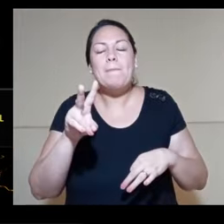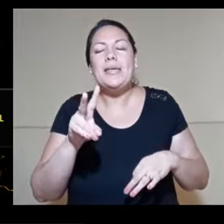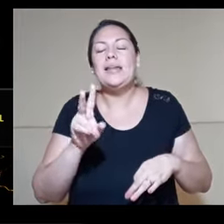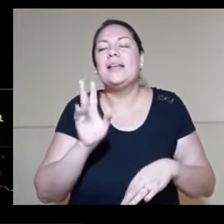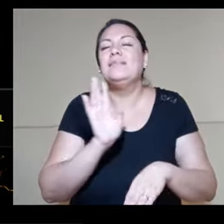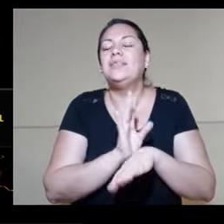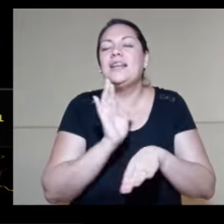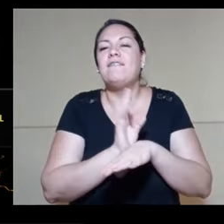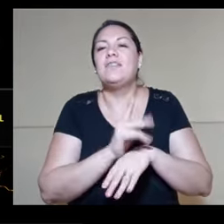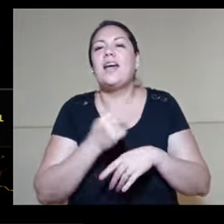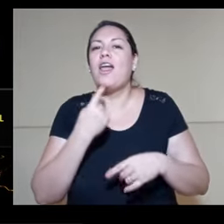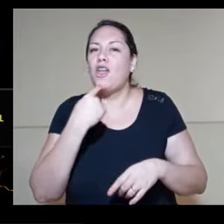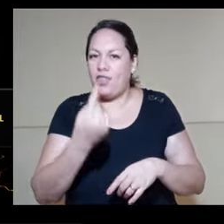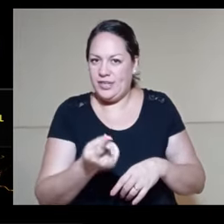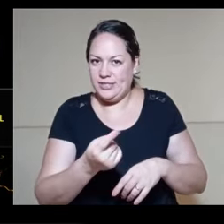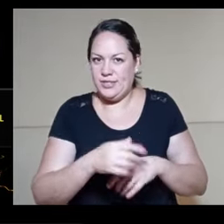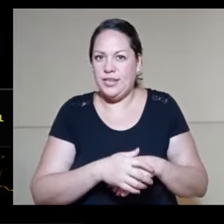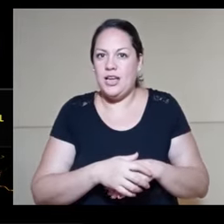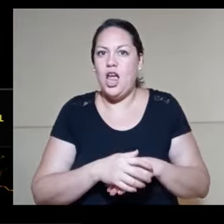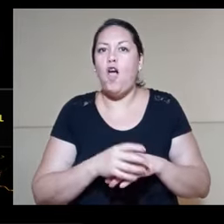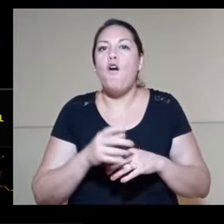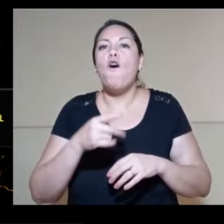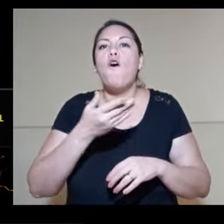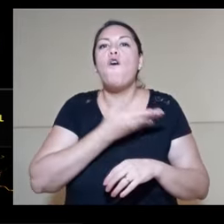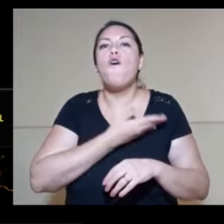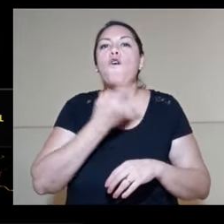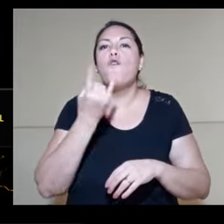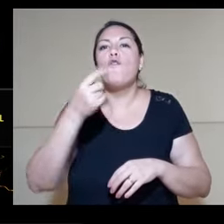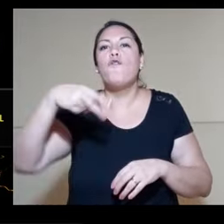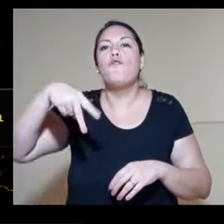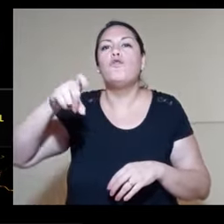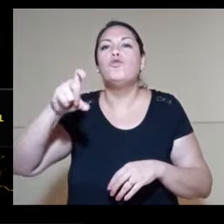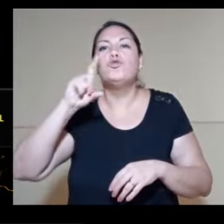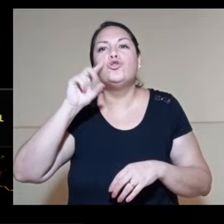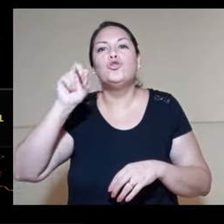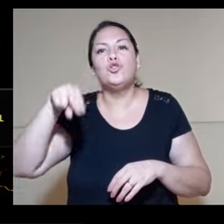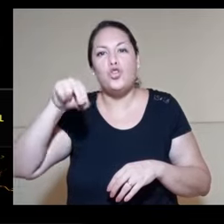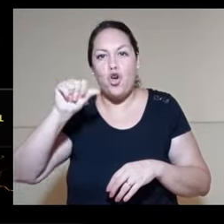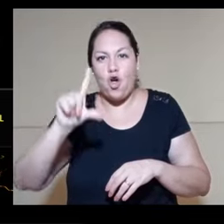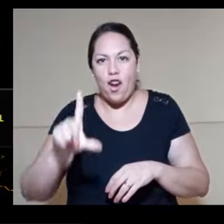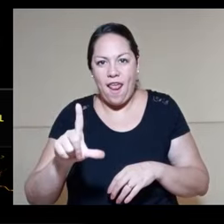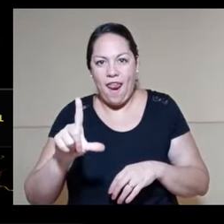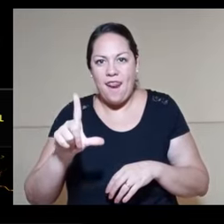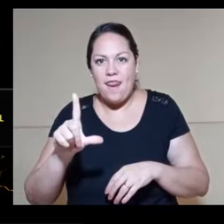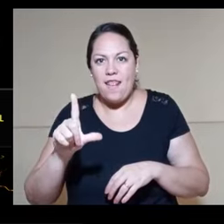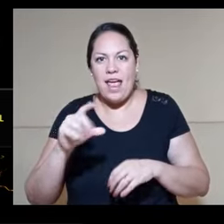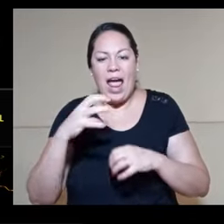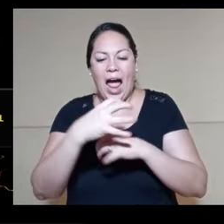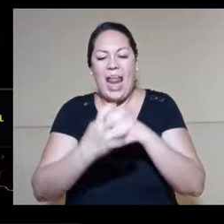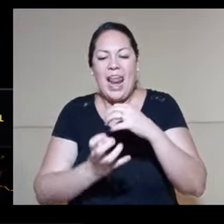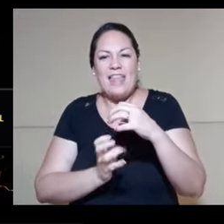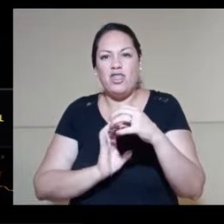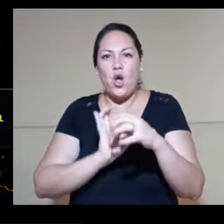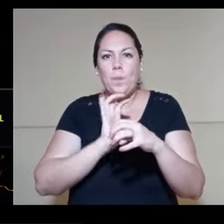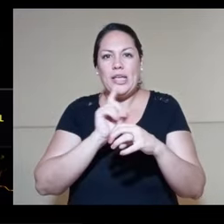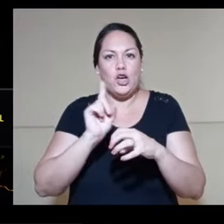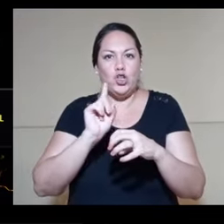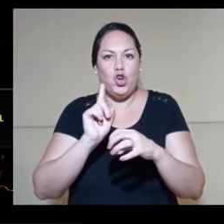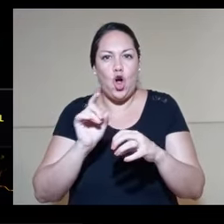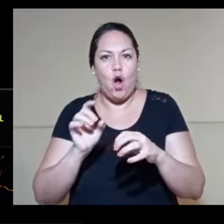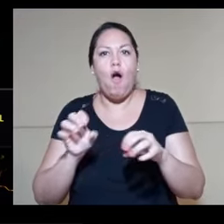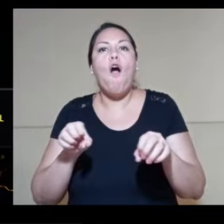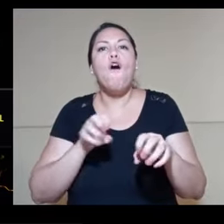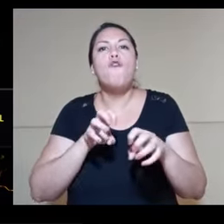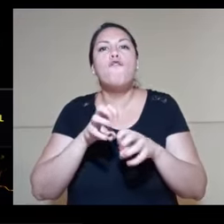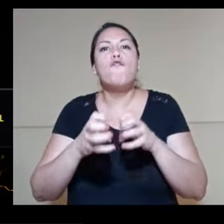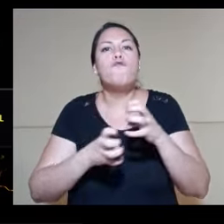comunicación funcional. Por eso fíjense que la definición les dice que tiene que ser funcional, no anatómica. Si fuera estar